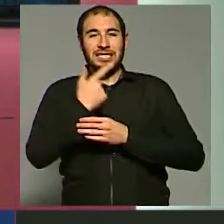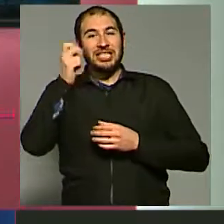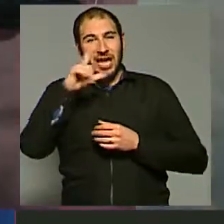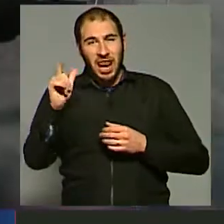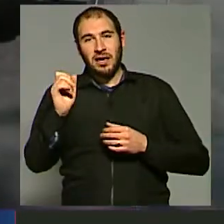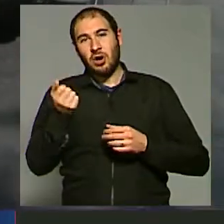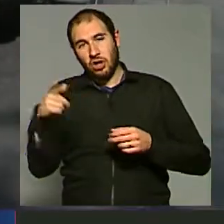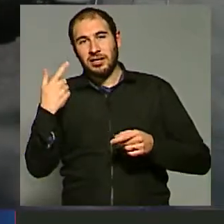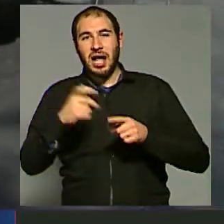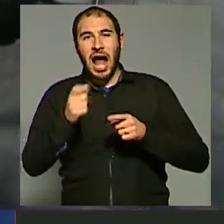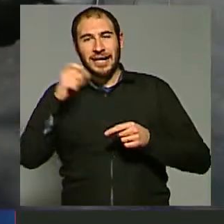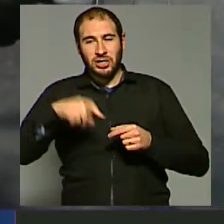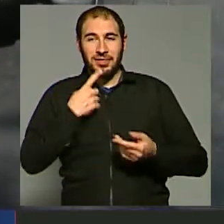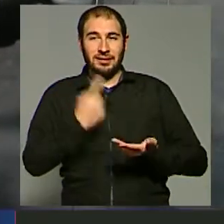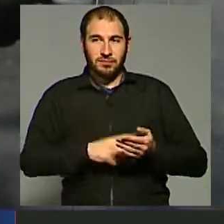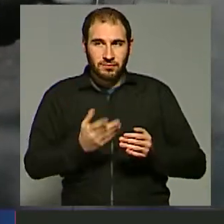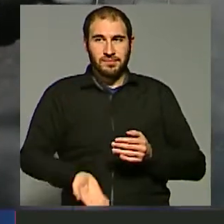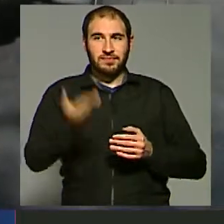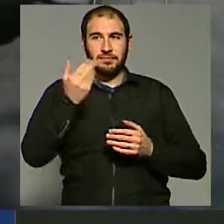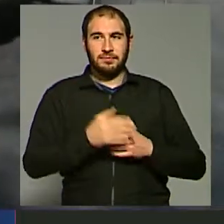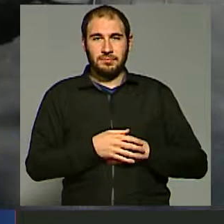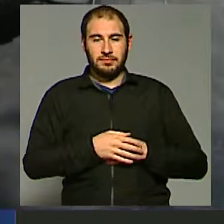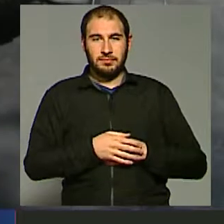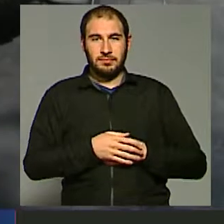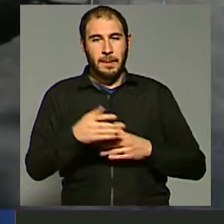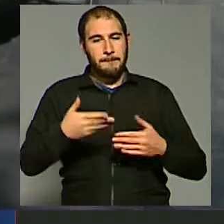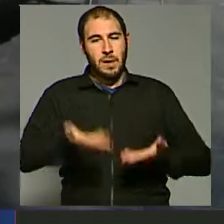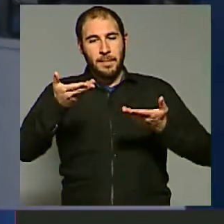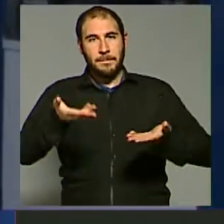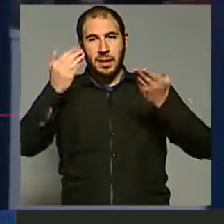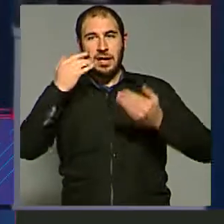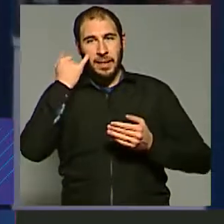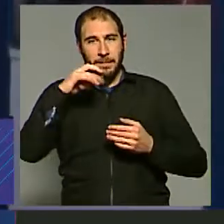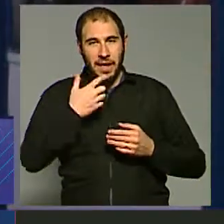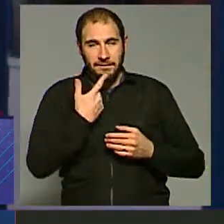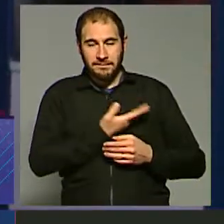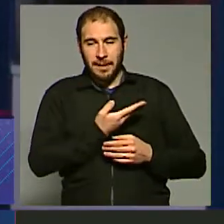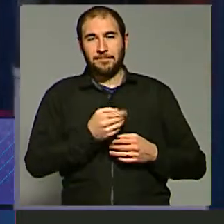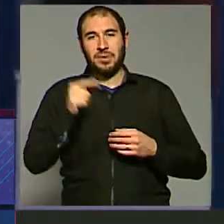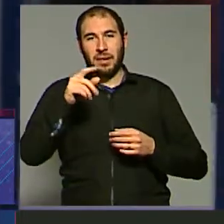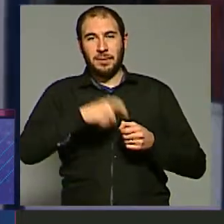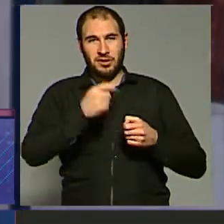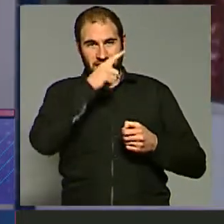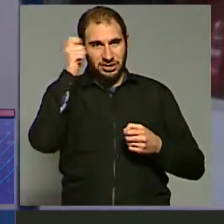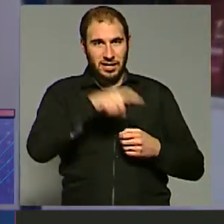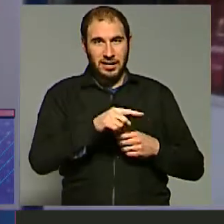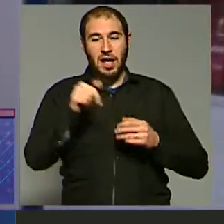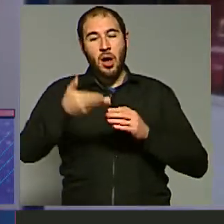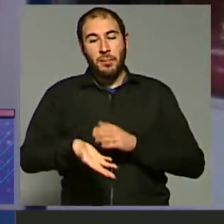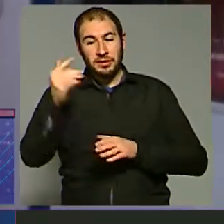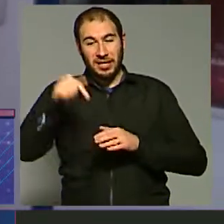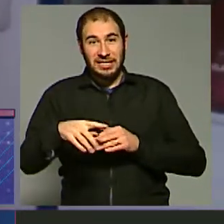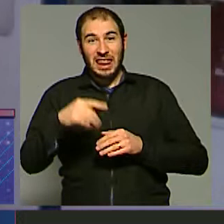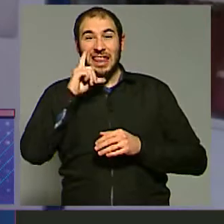y de Action, decidieron aumentar de forma, seguida a YPF, que es una petrolera nacional. A partir de ese aumento, en